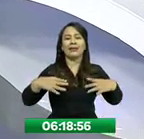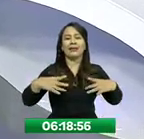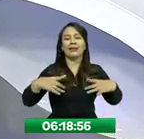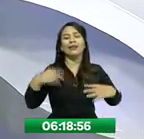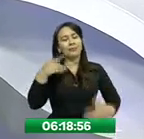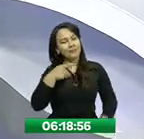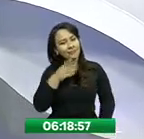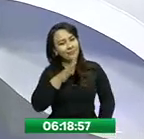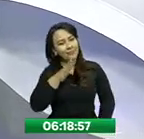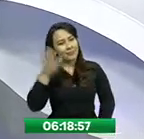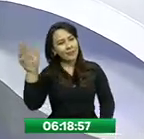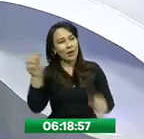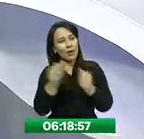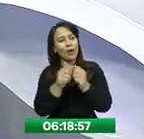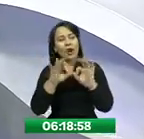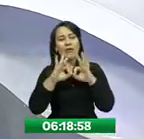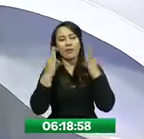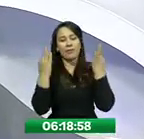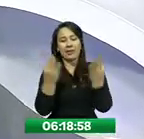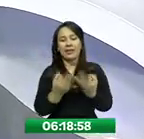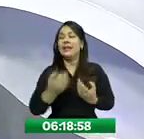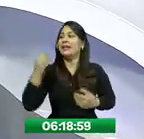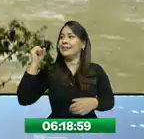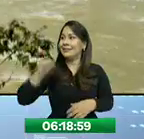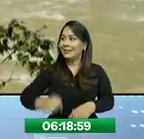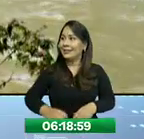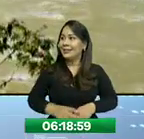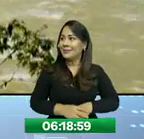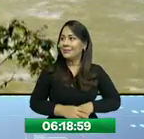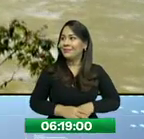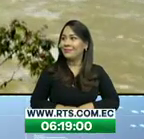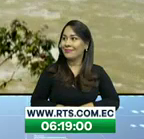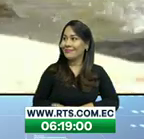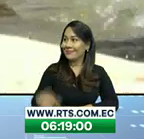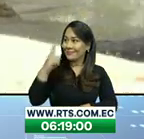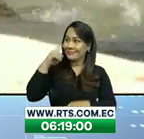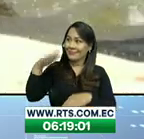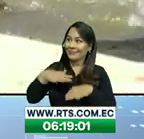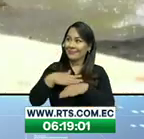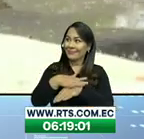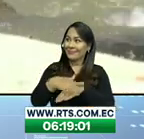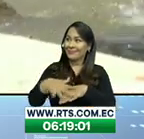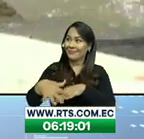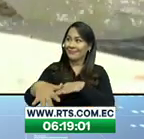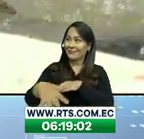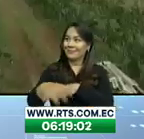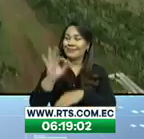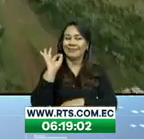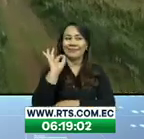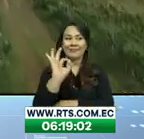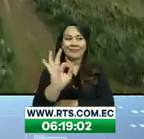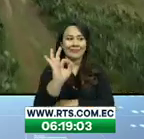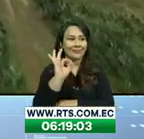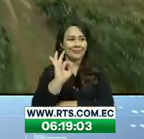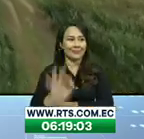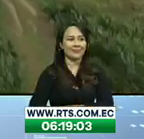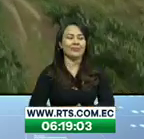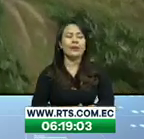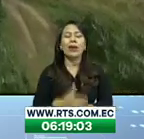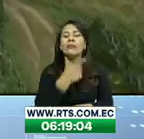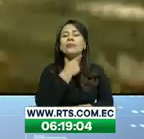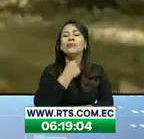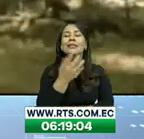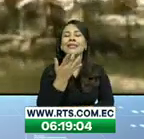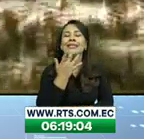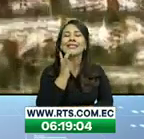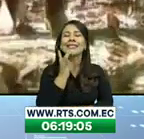irme para allá con toda la familia. Muy bien, ahí estaremos. ¿Eh? Ahí dicen que hay un frijolito que hay, es extraordinario. Me encanta, ¿no? Me encanta.